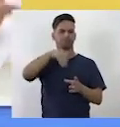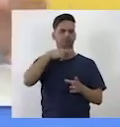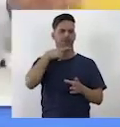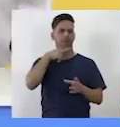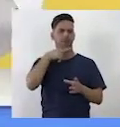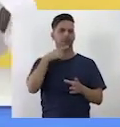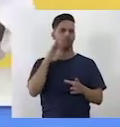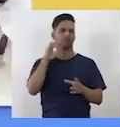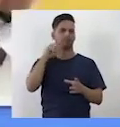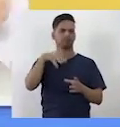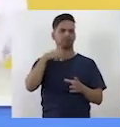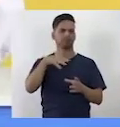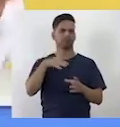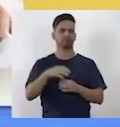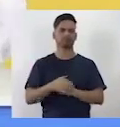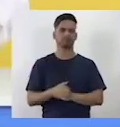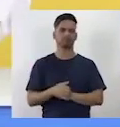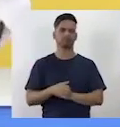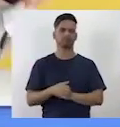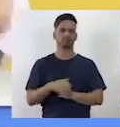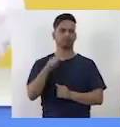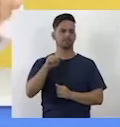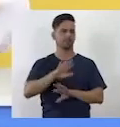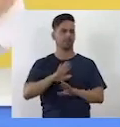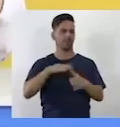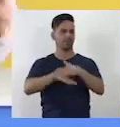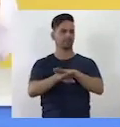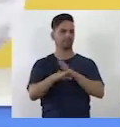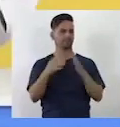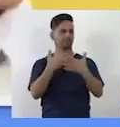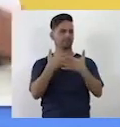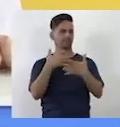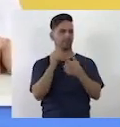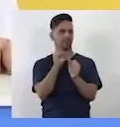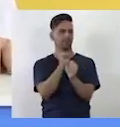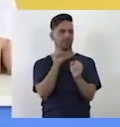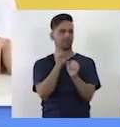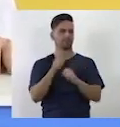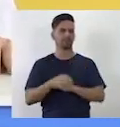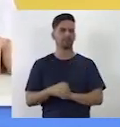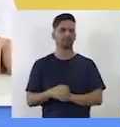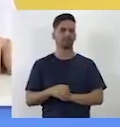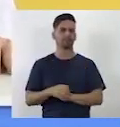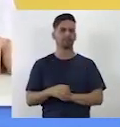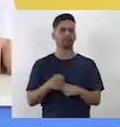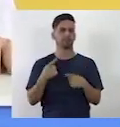añadir azúcar echan el añaden el jugo lo agita no podría enfriar